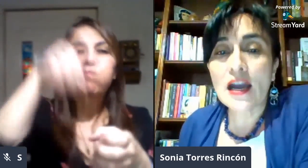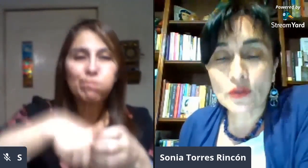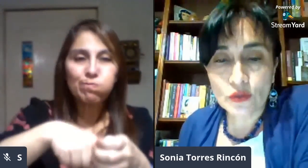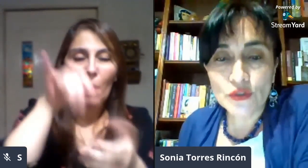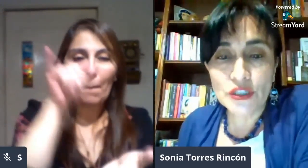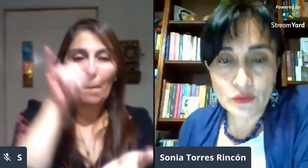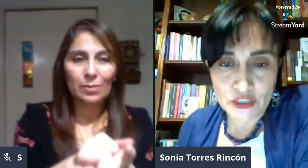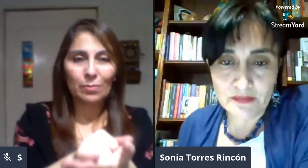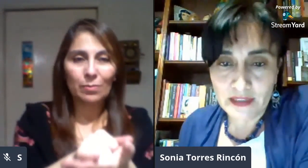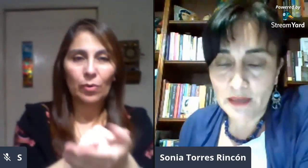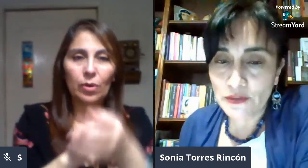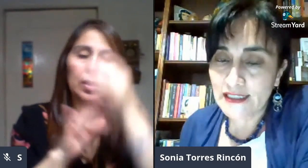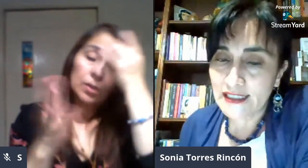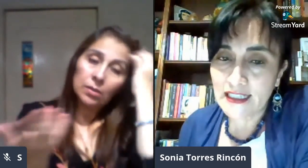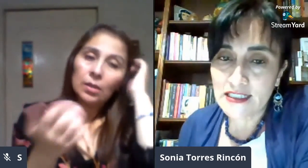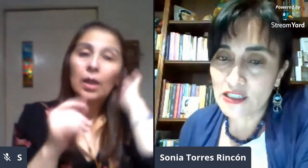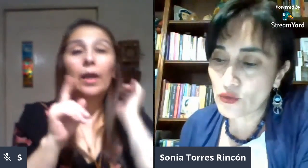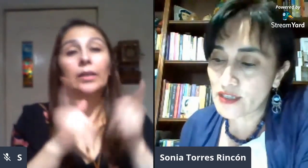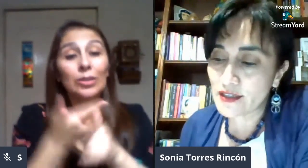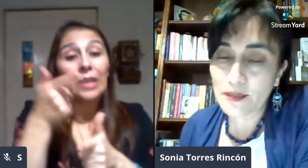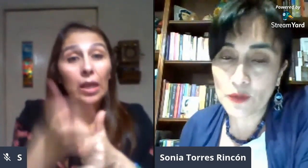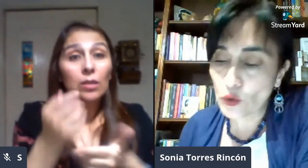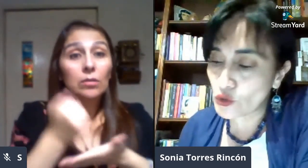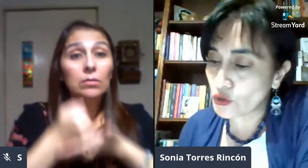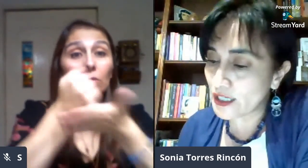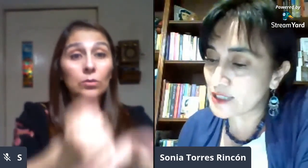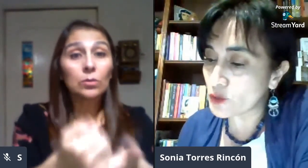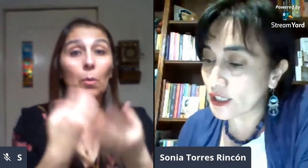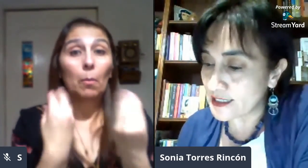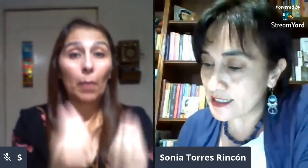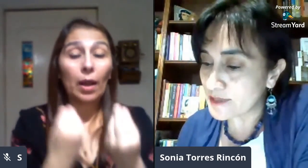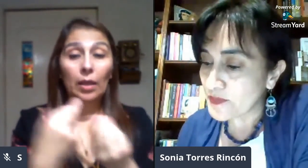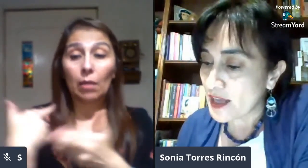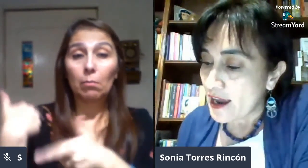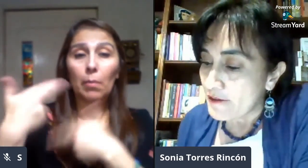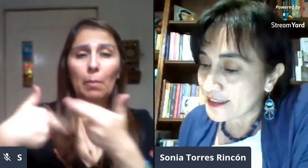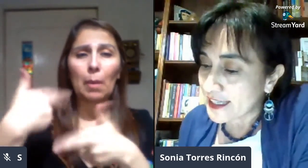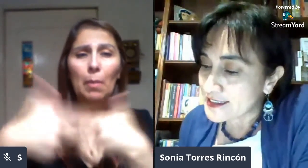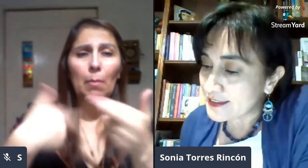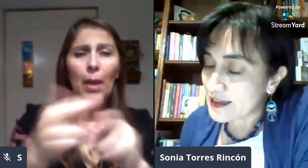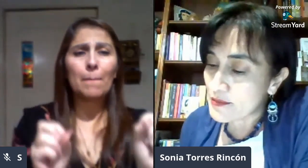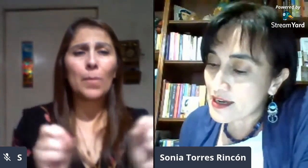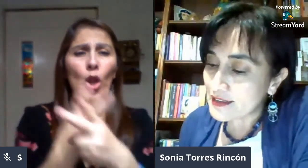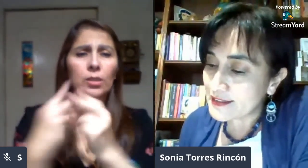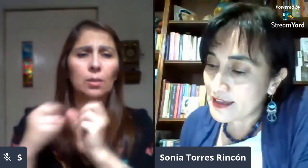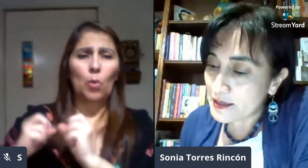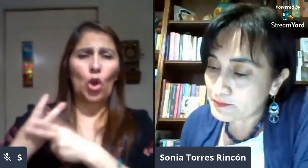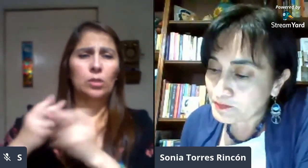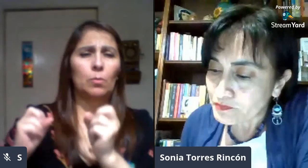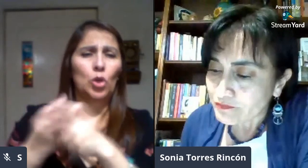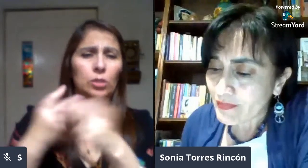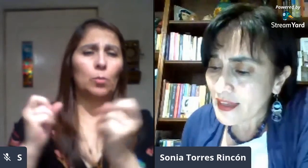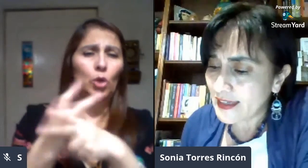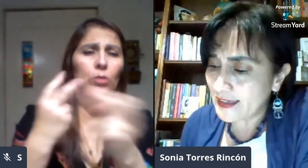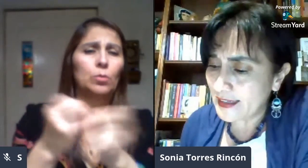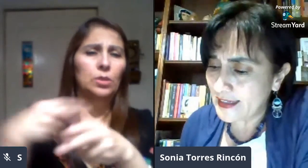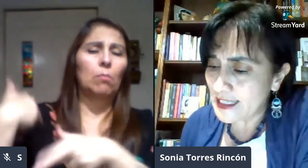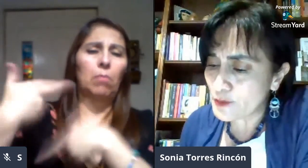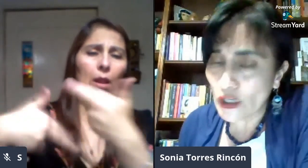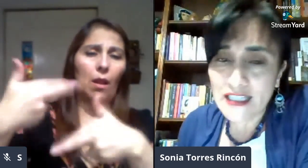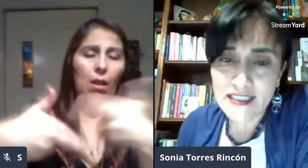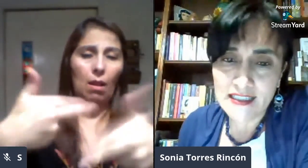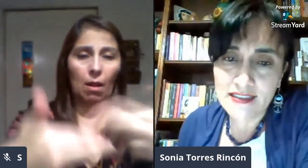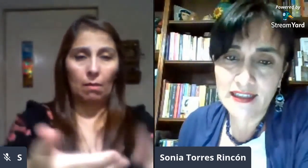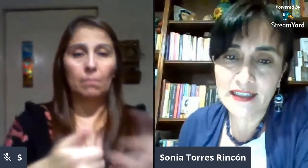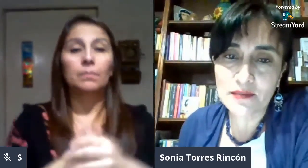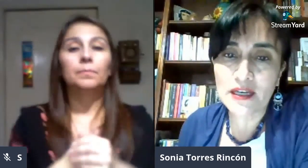manera contribuye, digamos, a este ejercicio, a esta reproducción de las violencias. Frente a este tema de